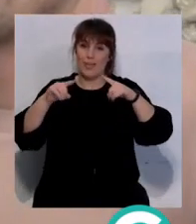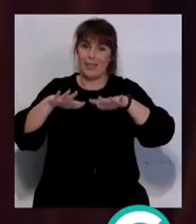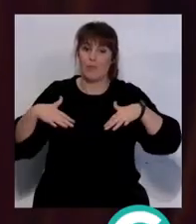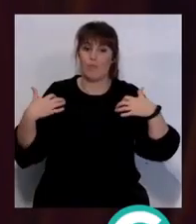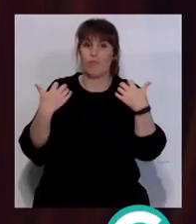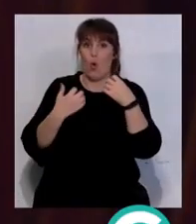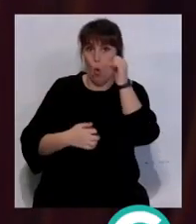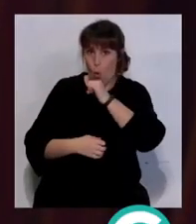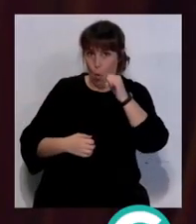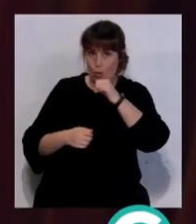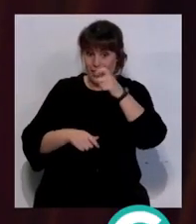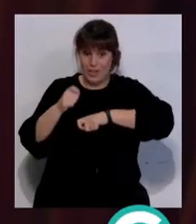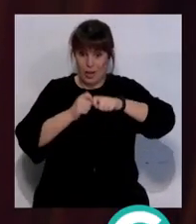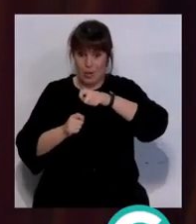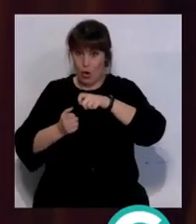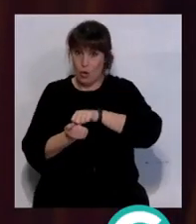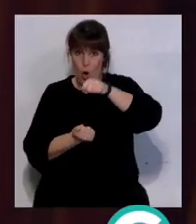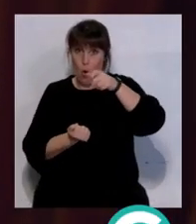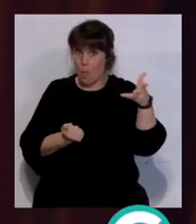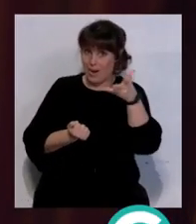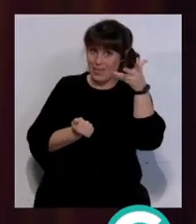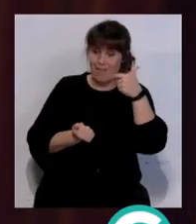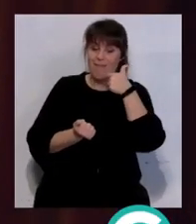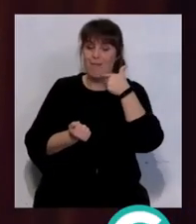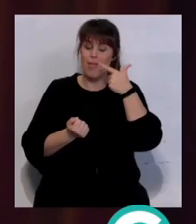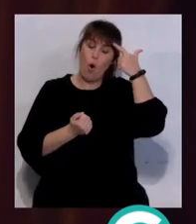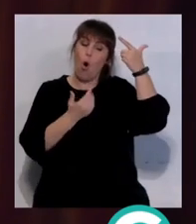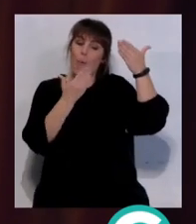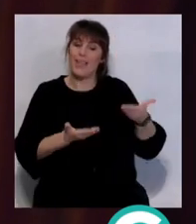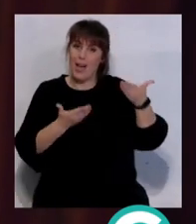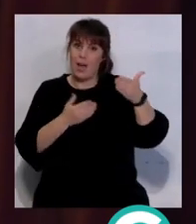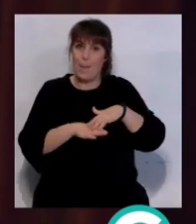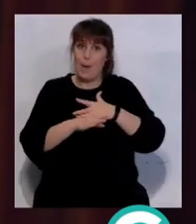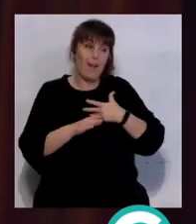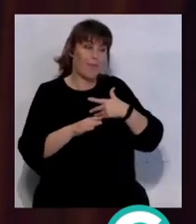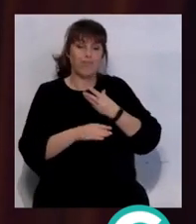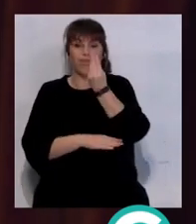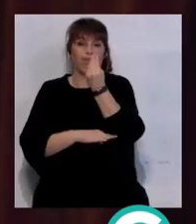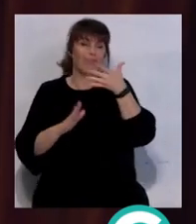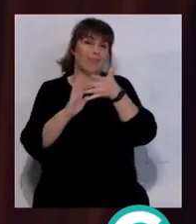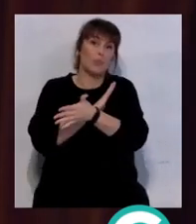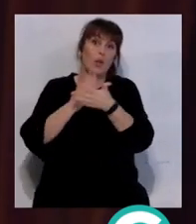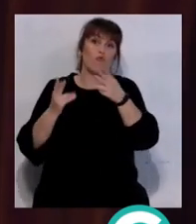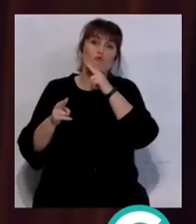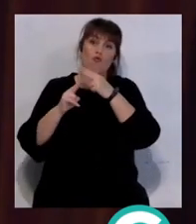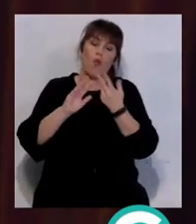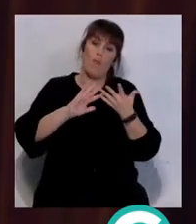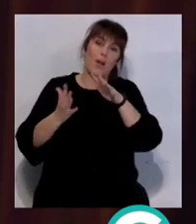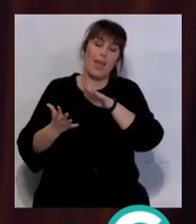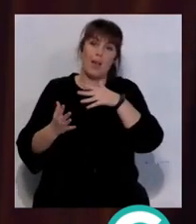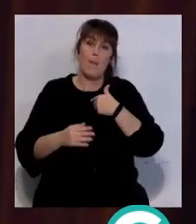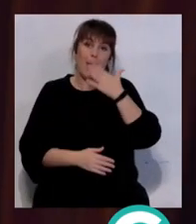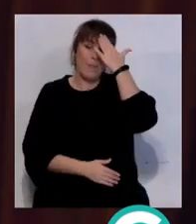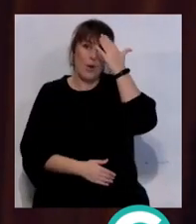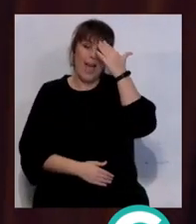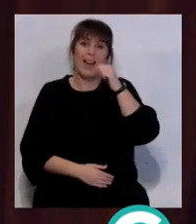Asociación de Comparsistas ha decidido, como homenaje y forma de inmortalizar su figura, que pase a llamarse Memorial Adela del Moral.